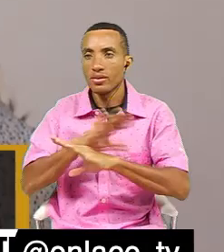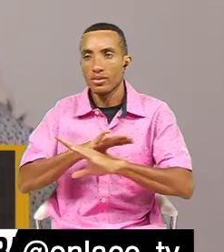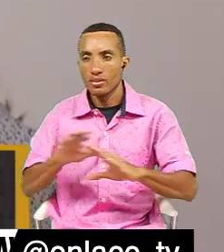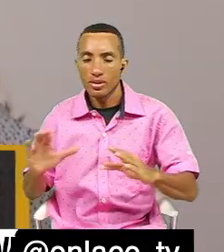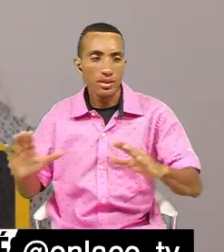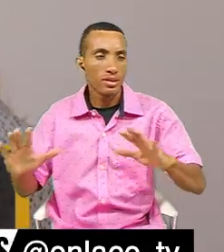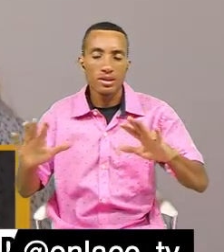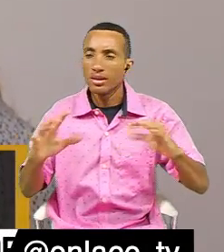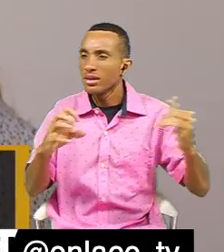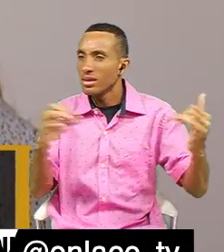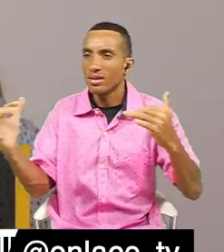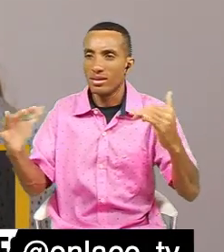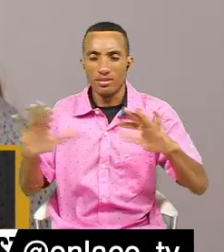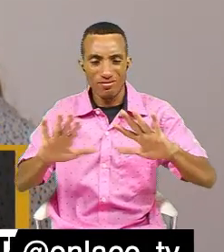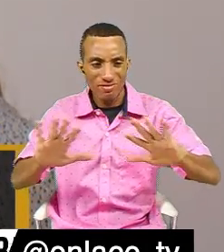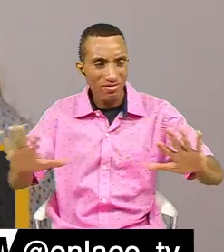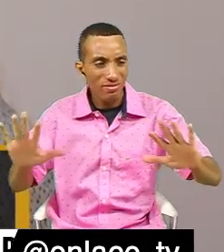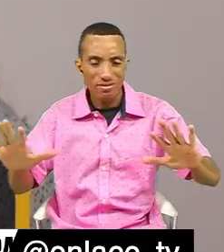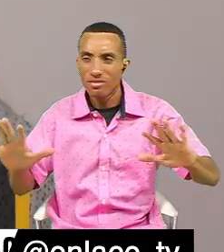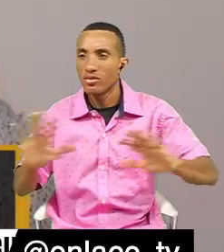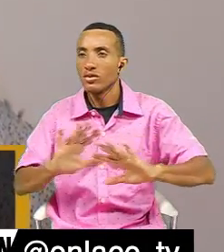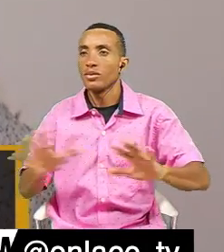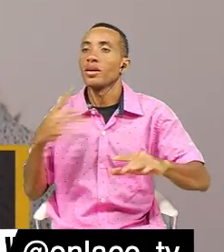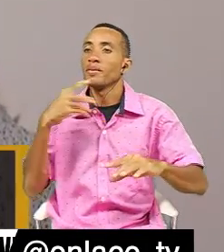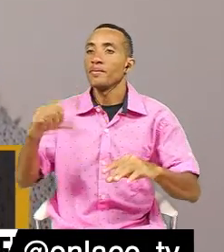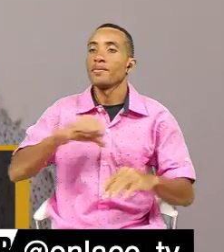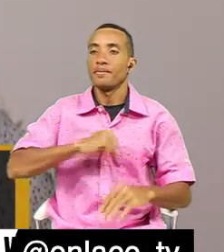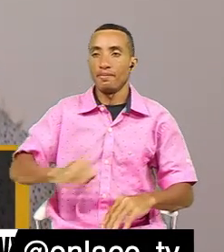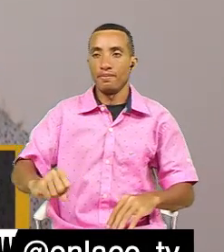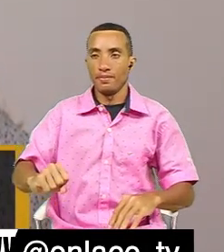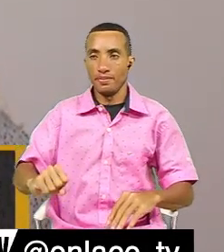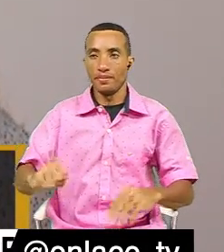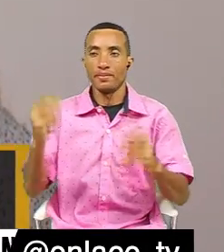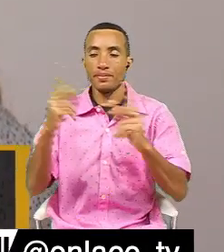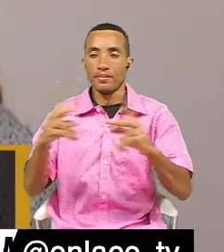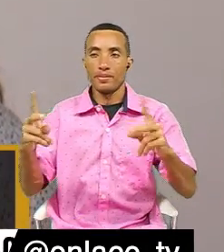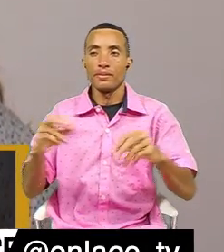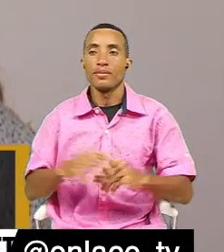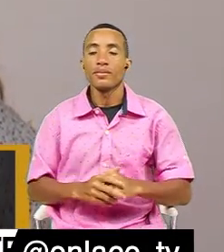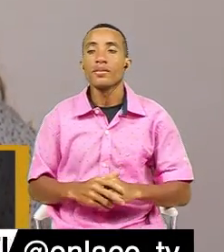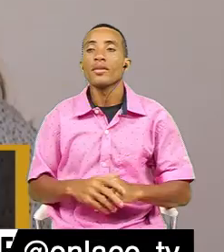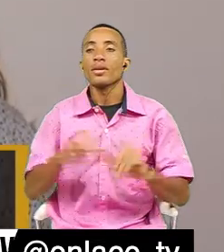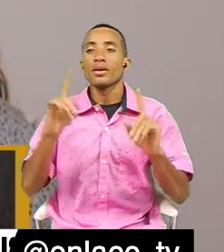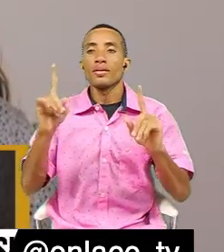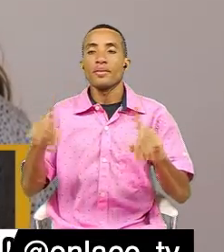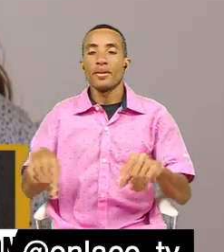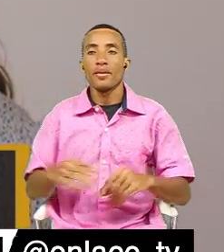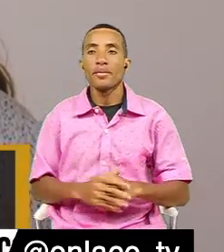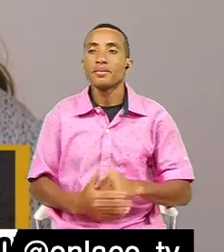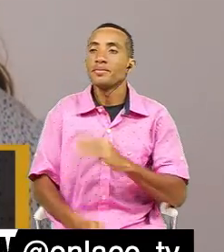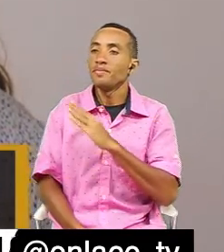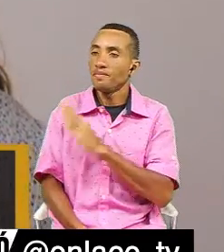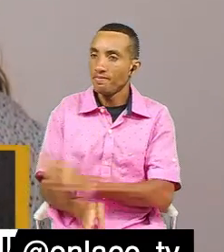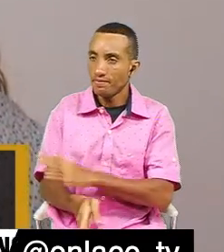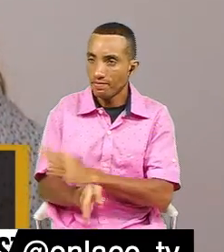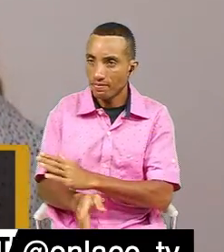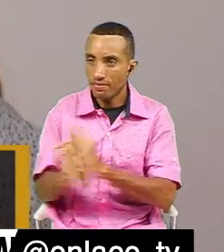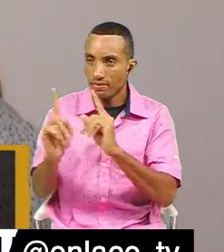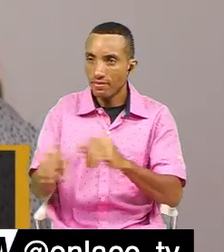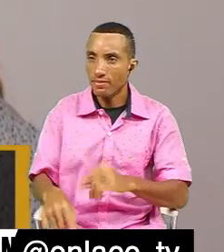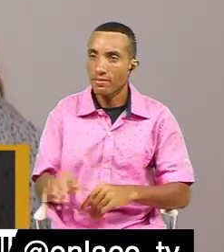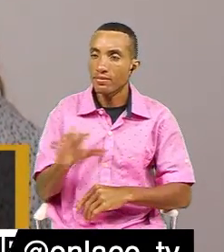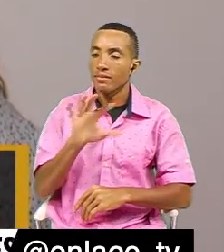el conflicto, luchadores de derechos humanos, defensores de derechos humanos que han mantenido este